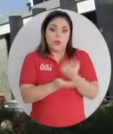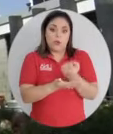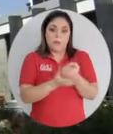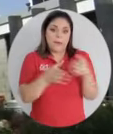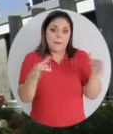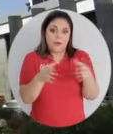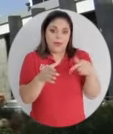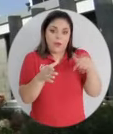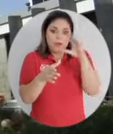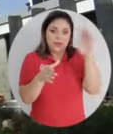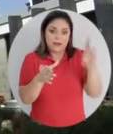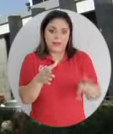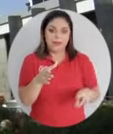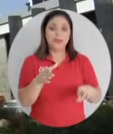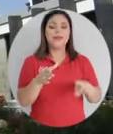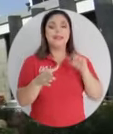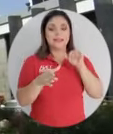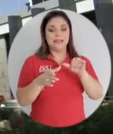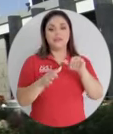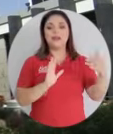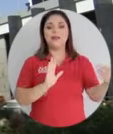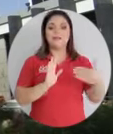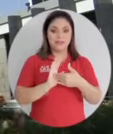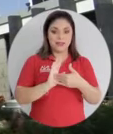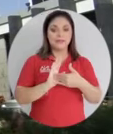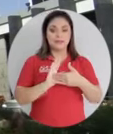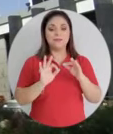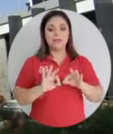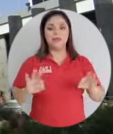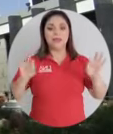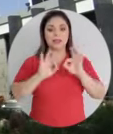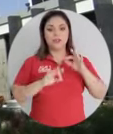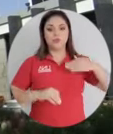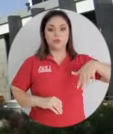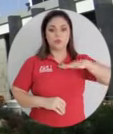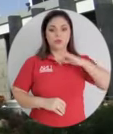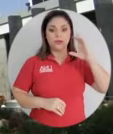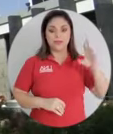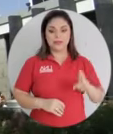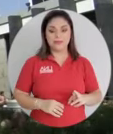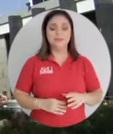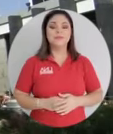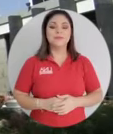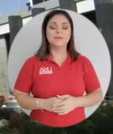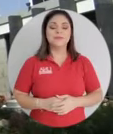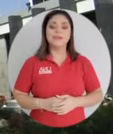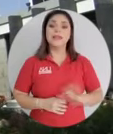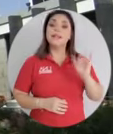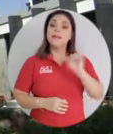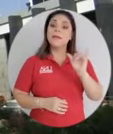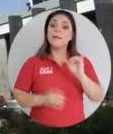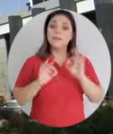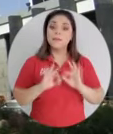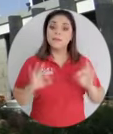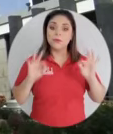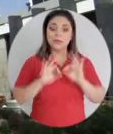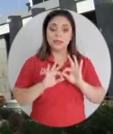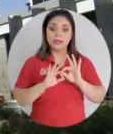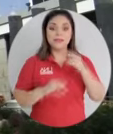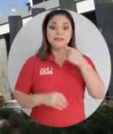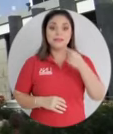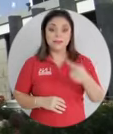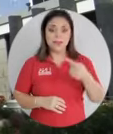pequeña, y que por supuesto que eso va a tener efectos importantes. Y otro elemento que no hemos mencionado, pero que también